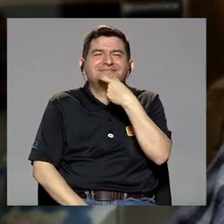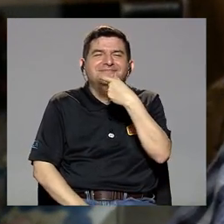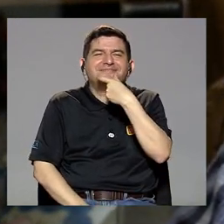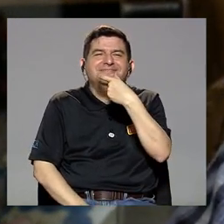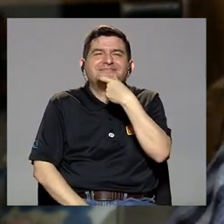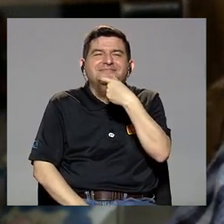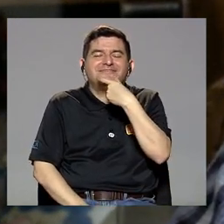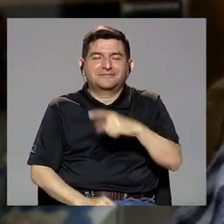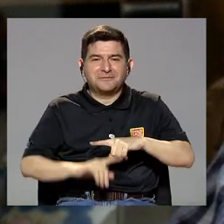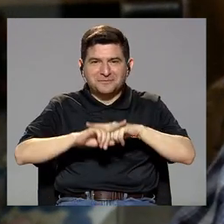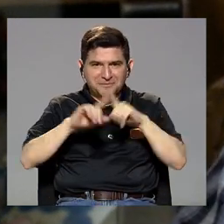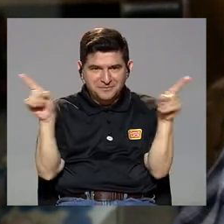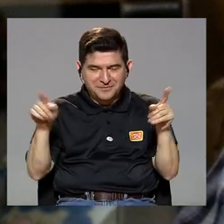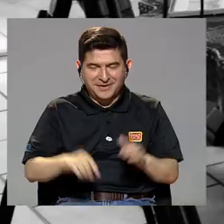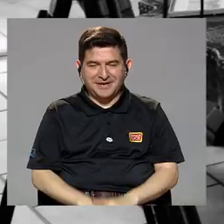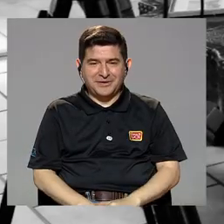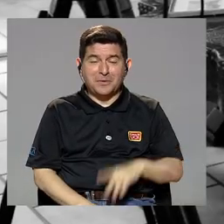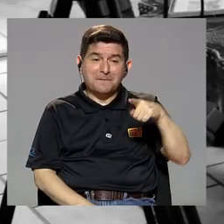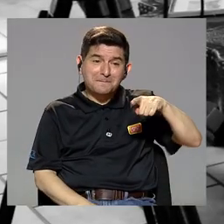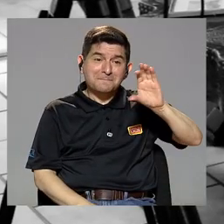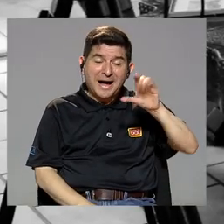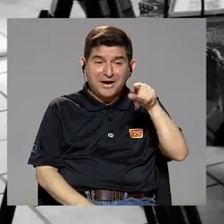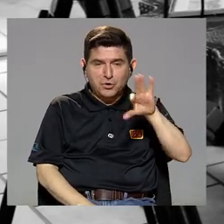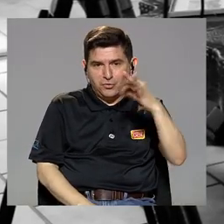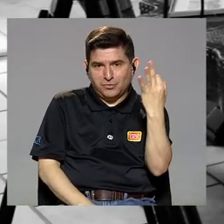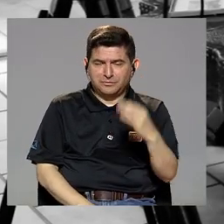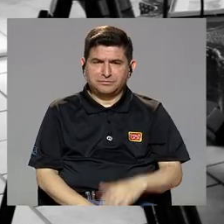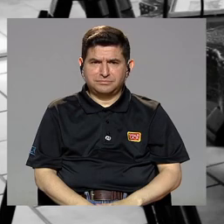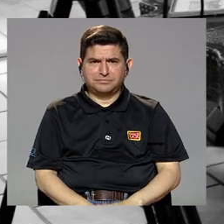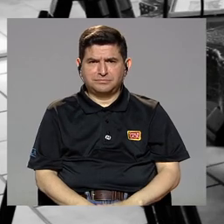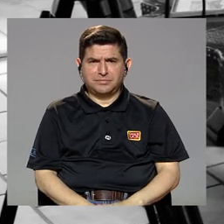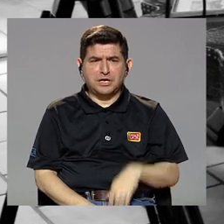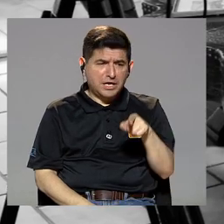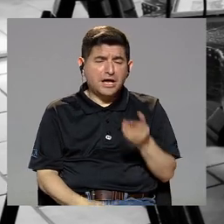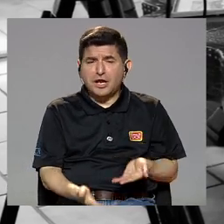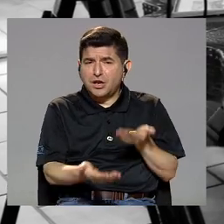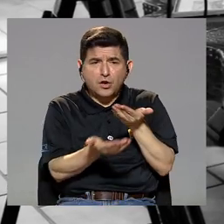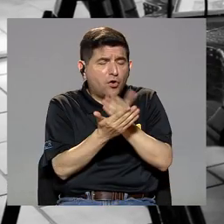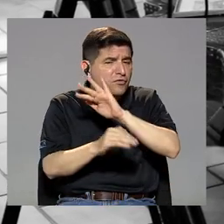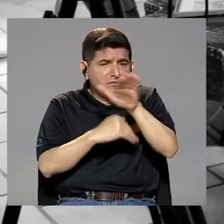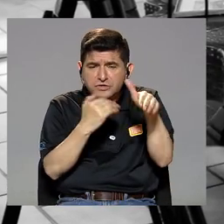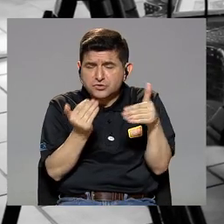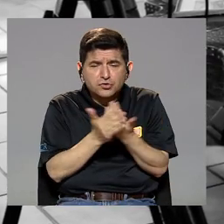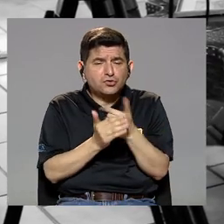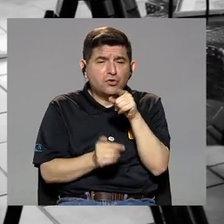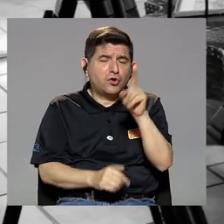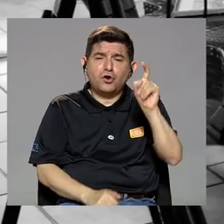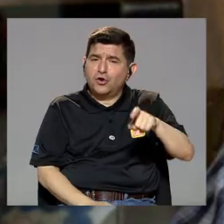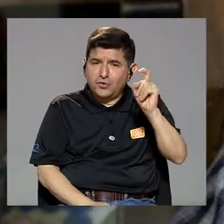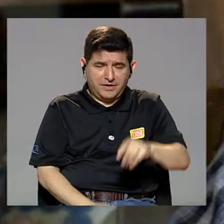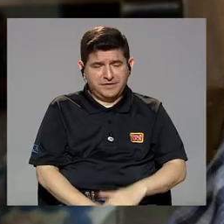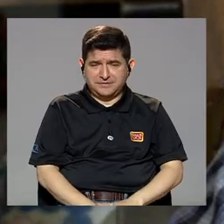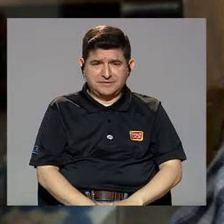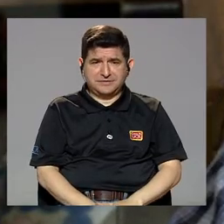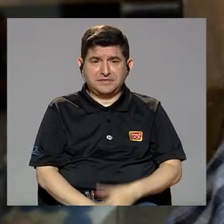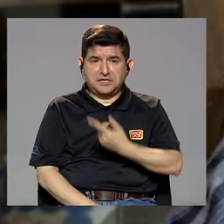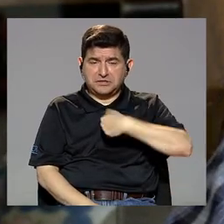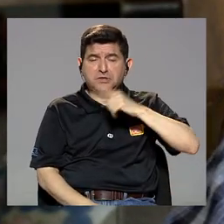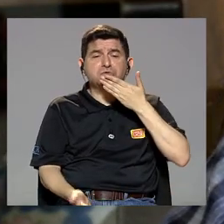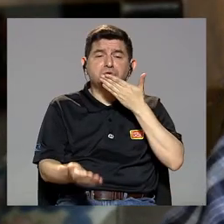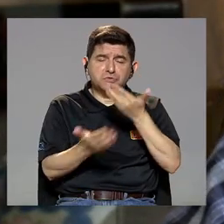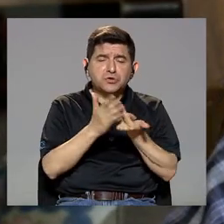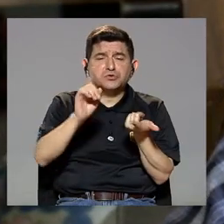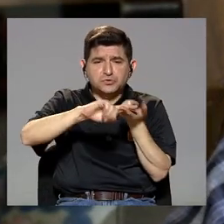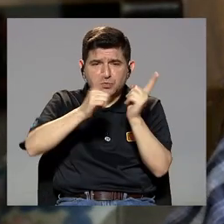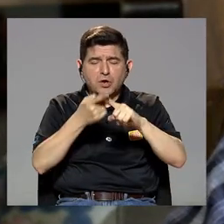pero en el 2 bajo era así y ofreció dice cualquier cosa que usted necesite y todos hemos sido buenos amigos yo